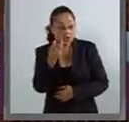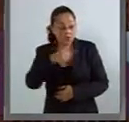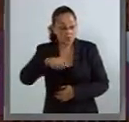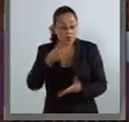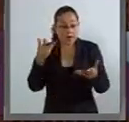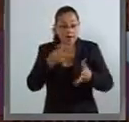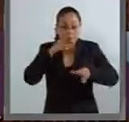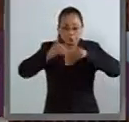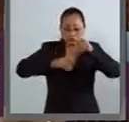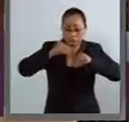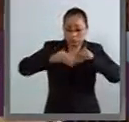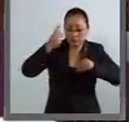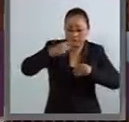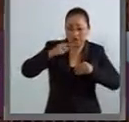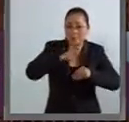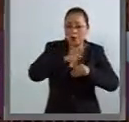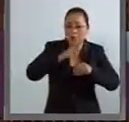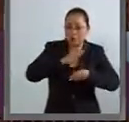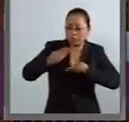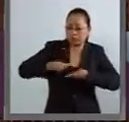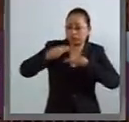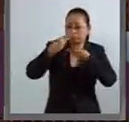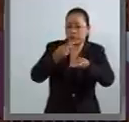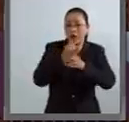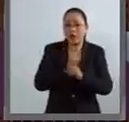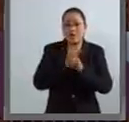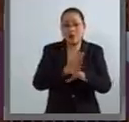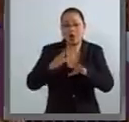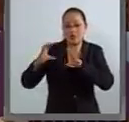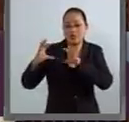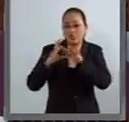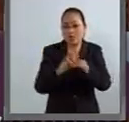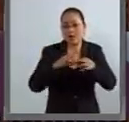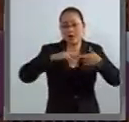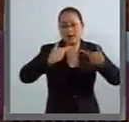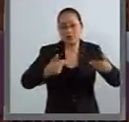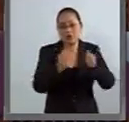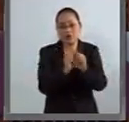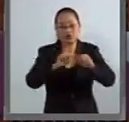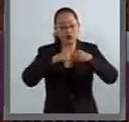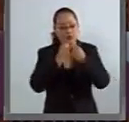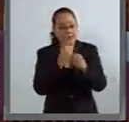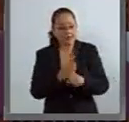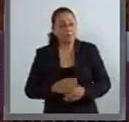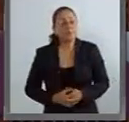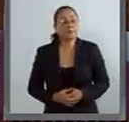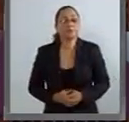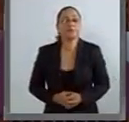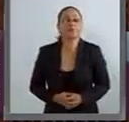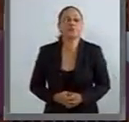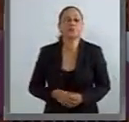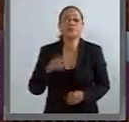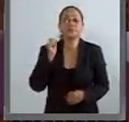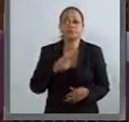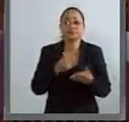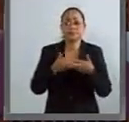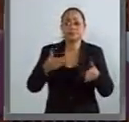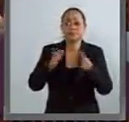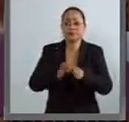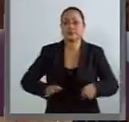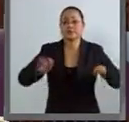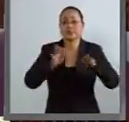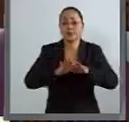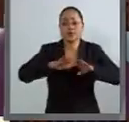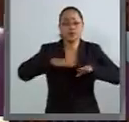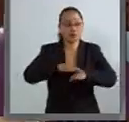para lograr esta comunicación directa y esta vinculación con la sociedad. Por ello, adquiere importancia el Parlamento abierto